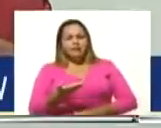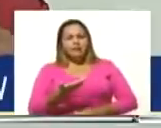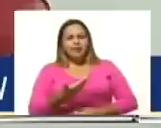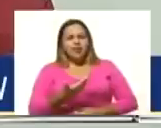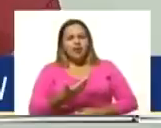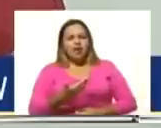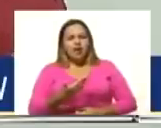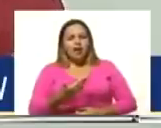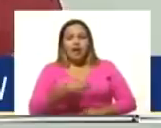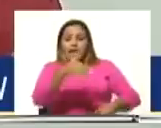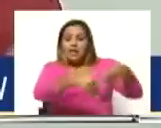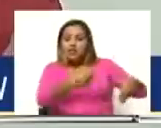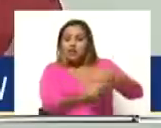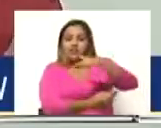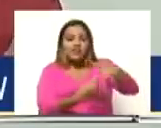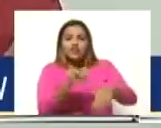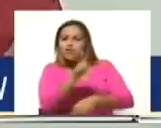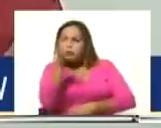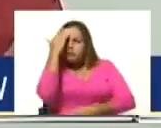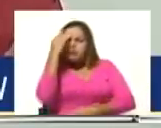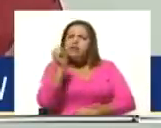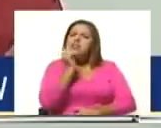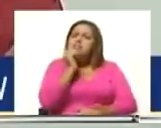a las primarias, que no sabemos quién las va a realizar.